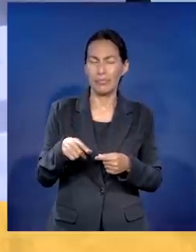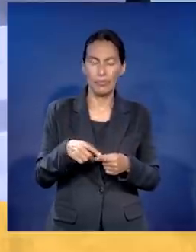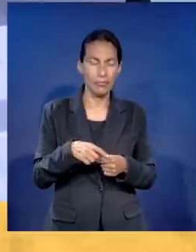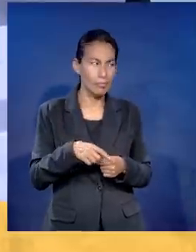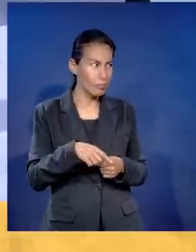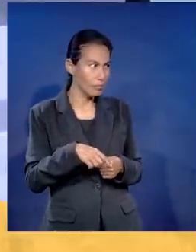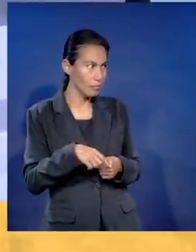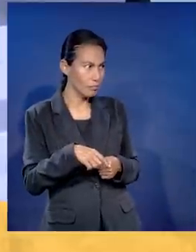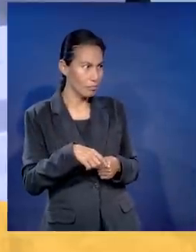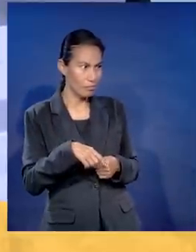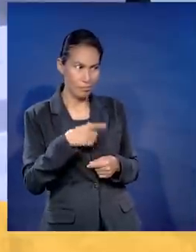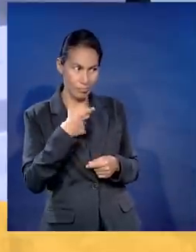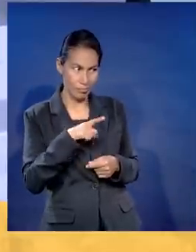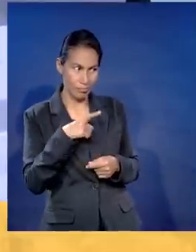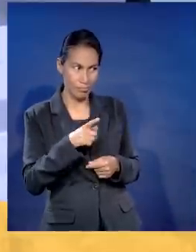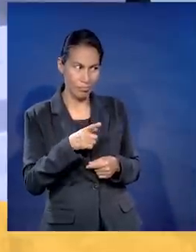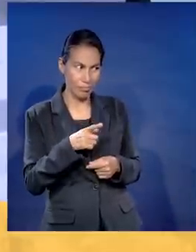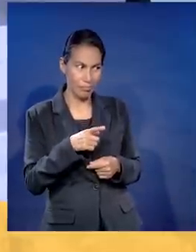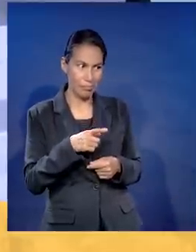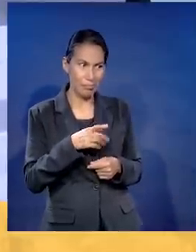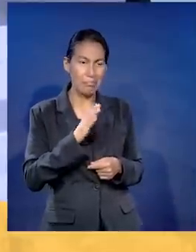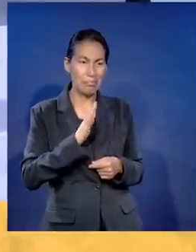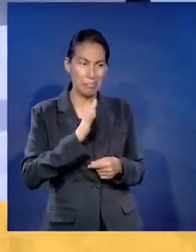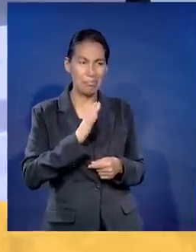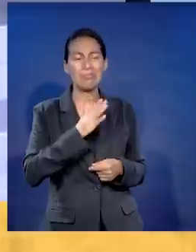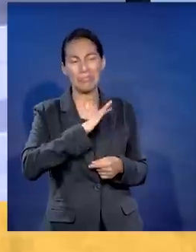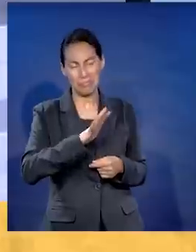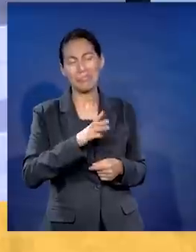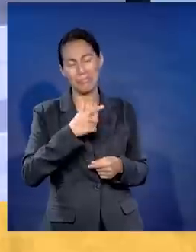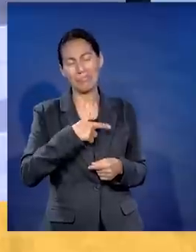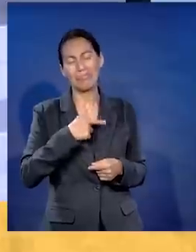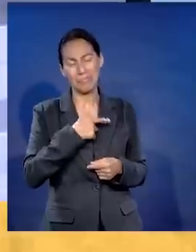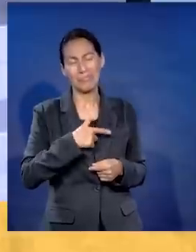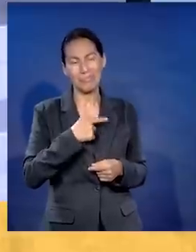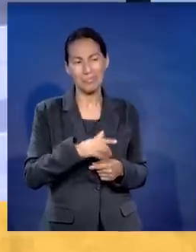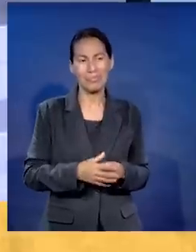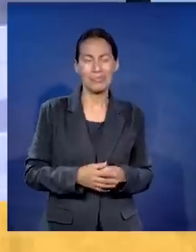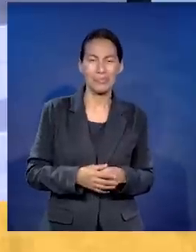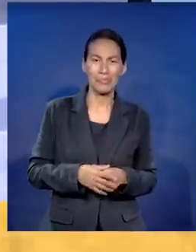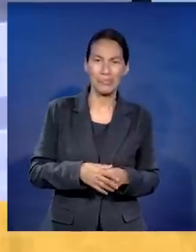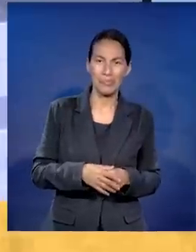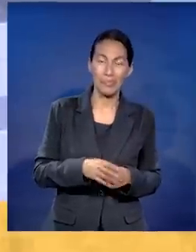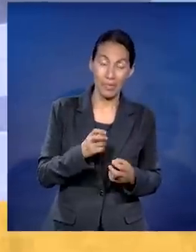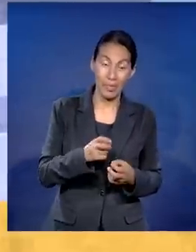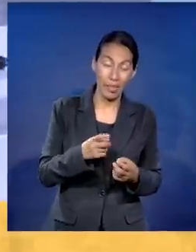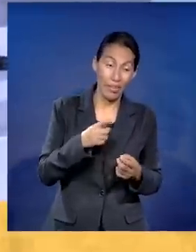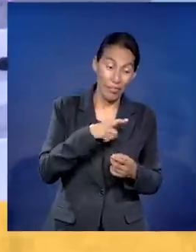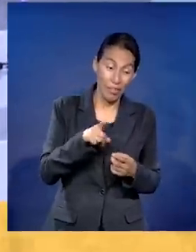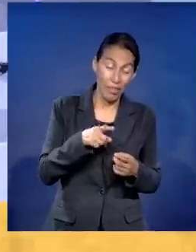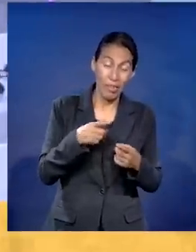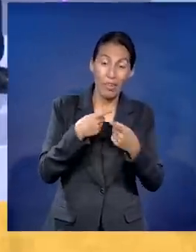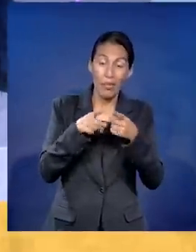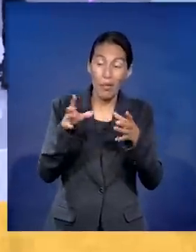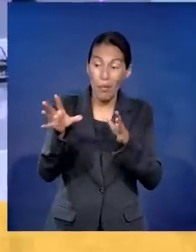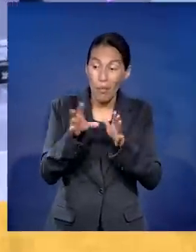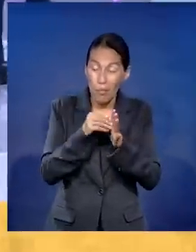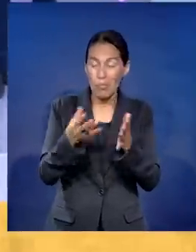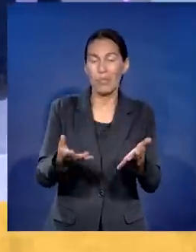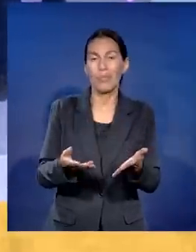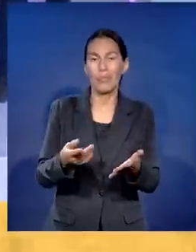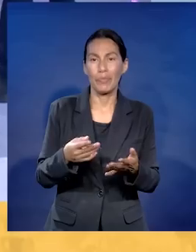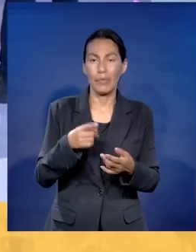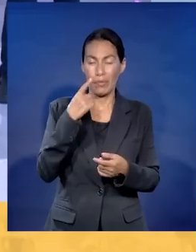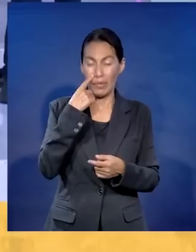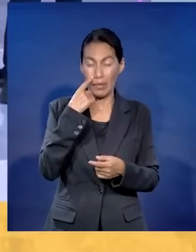me gustan Porque empezamos a parecernos de tanto estar contemplando la Biblia lo va a describir de la siguiente manera pues